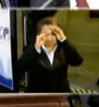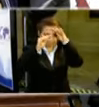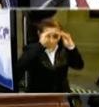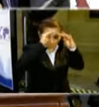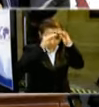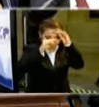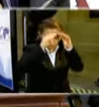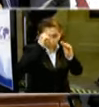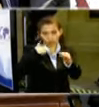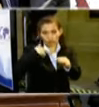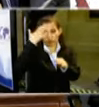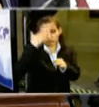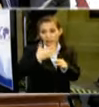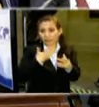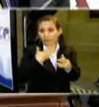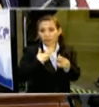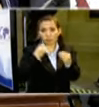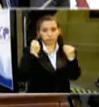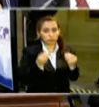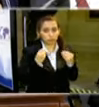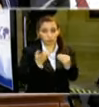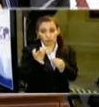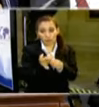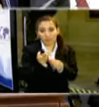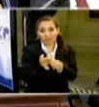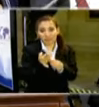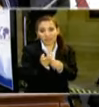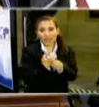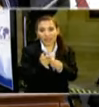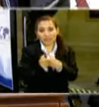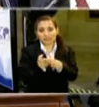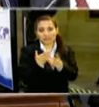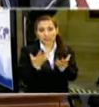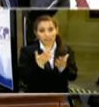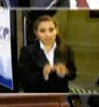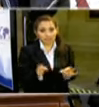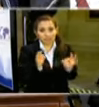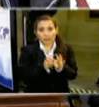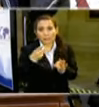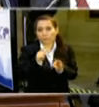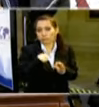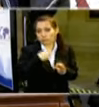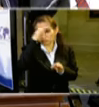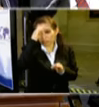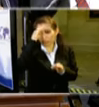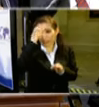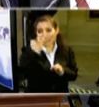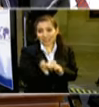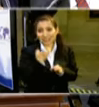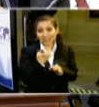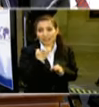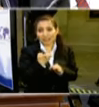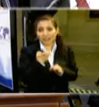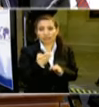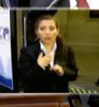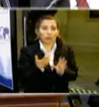yo sé que han tenido muchos, a lo mejor no de esta envergadura, pero pienso que este ejercicio de